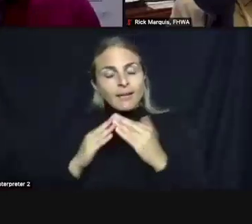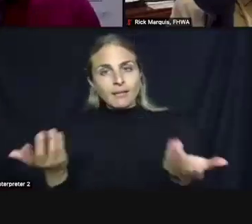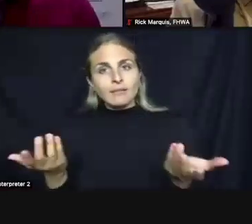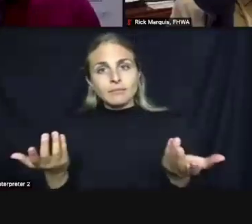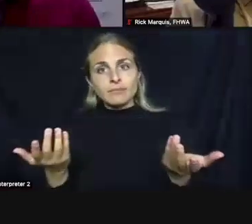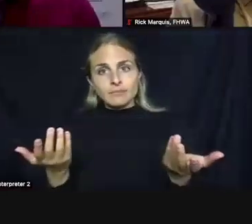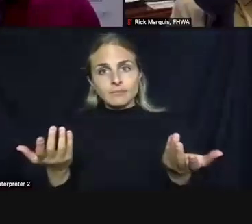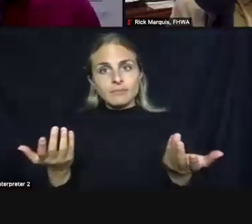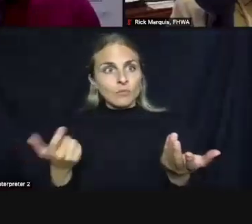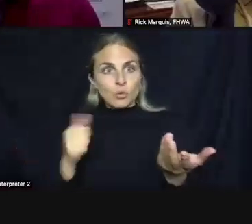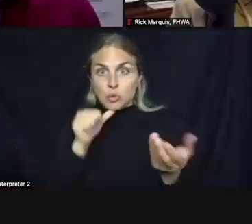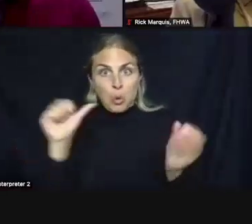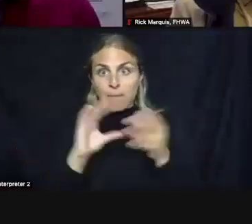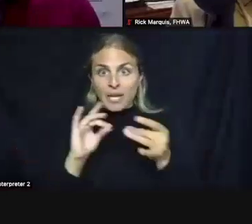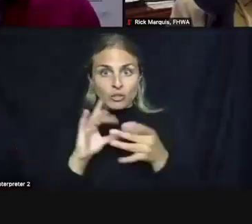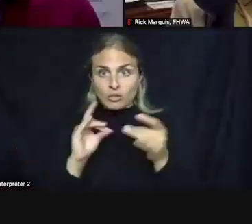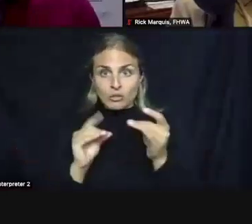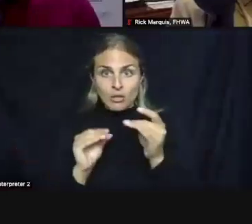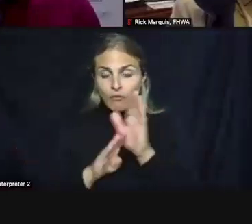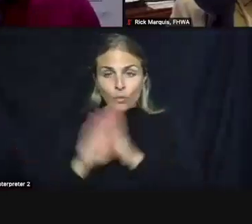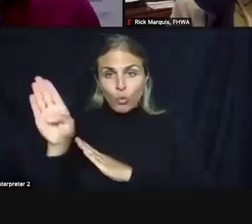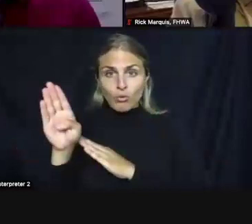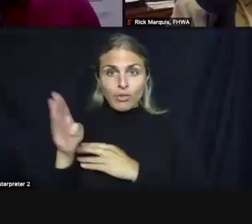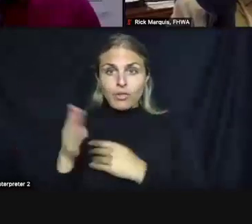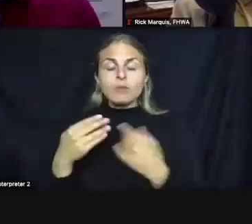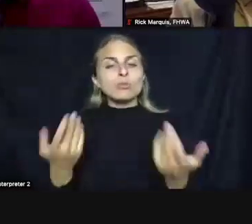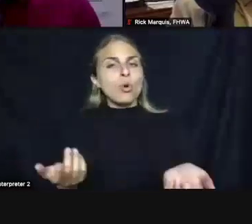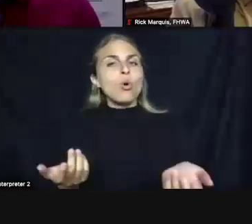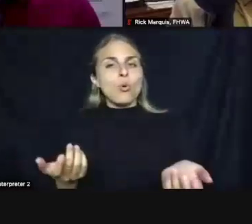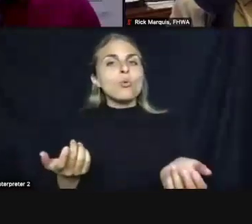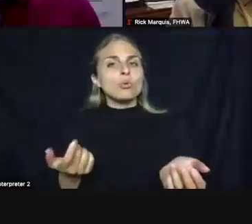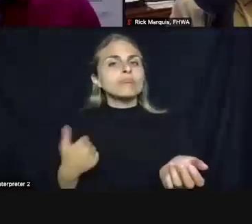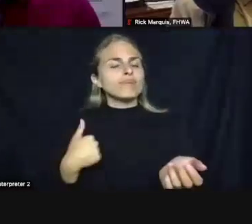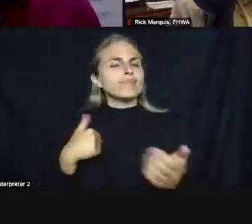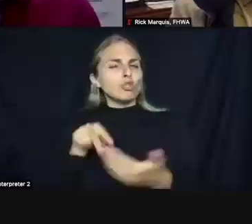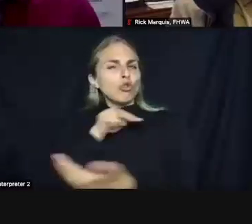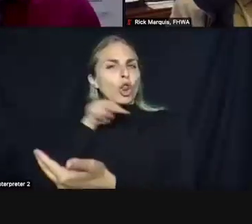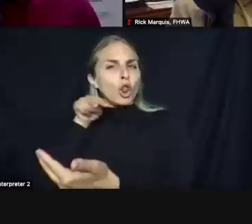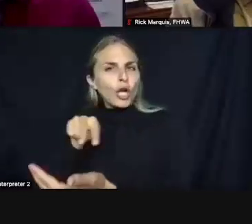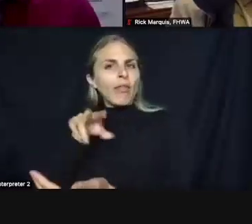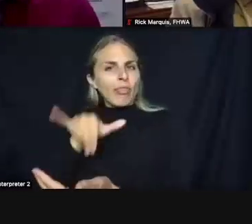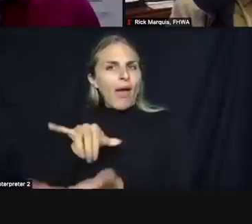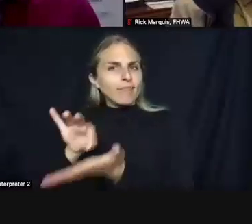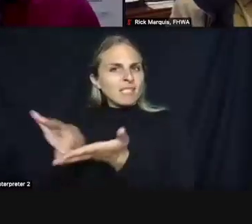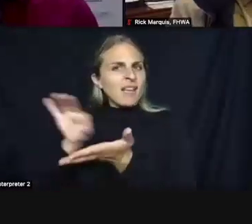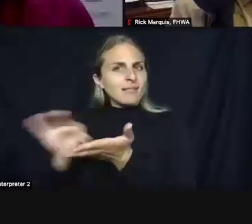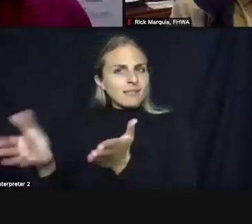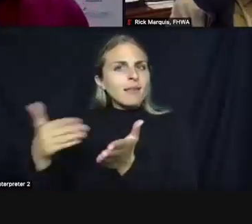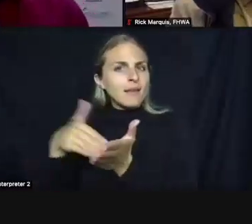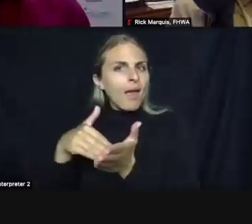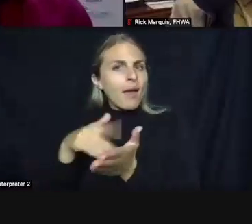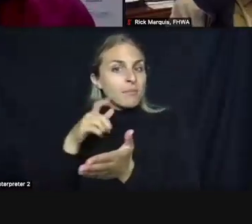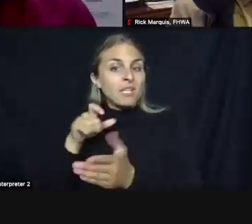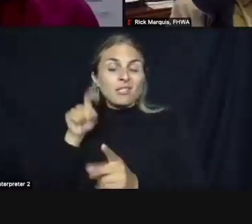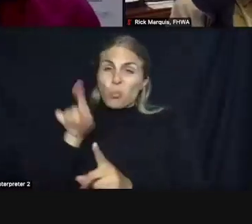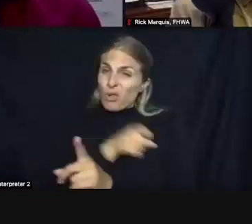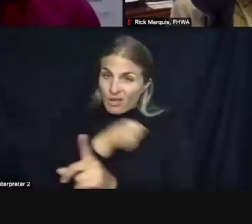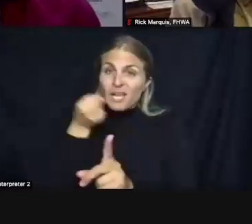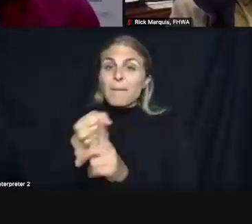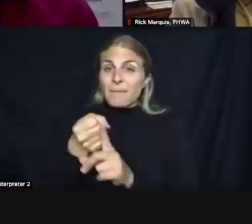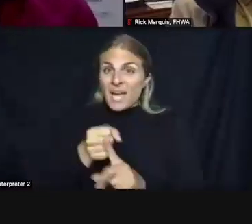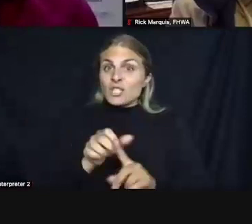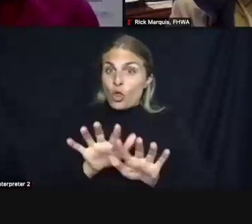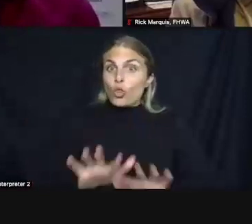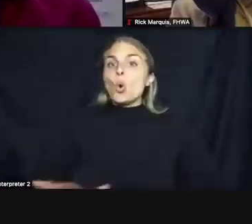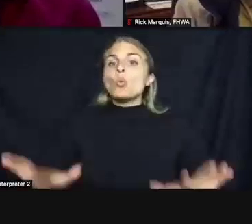ambiental, no toma en cuenta ese factor. Entonces, creo que deberían mirar eso